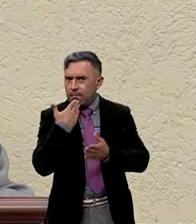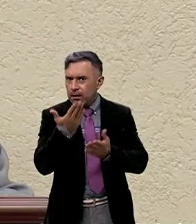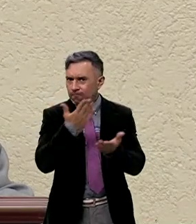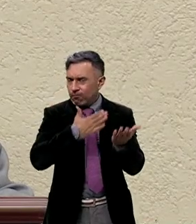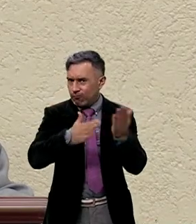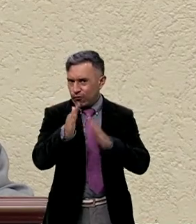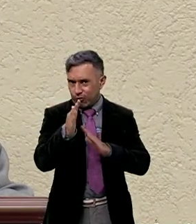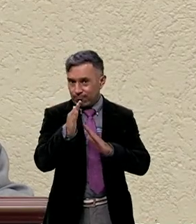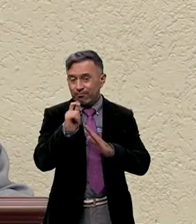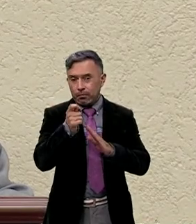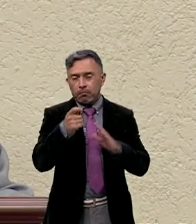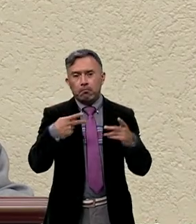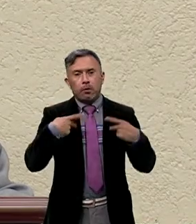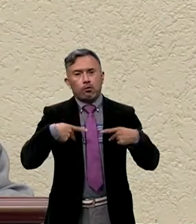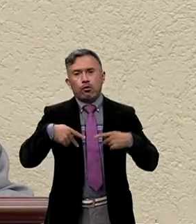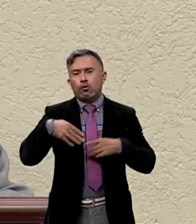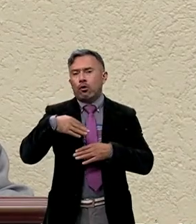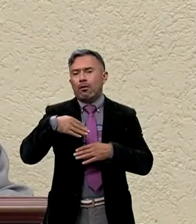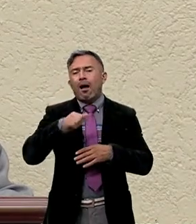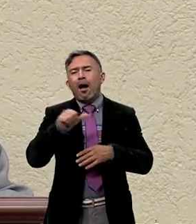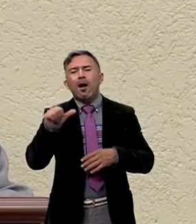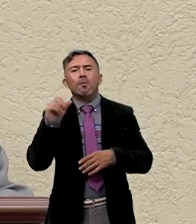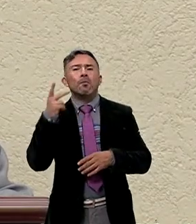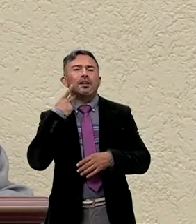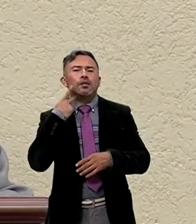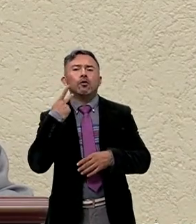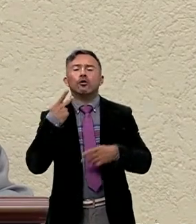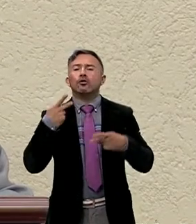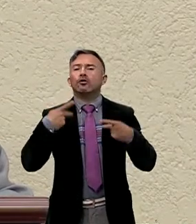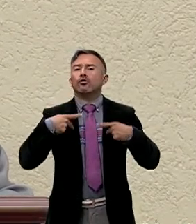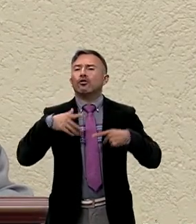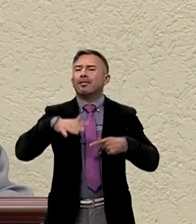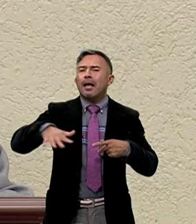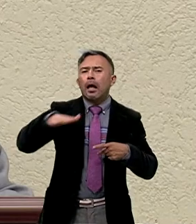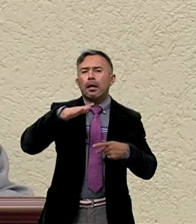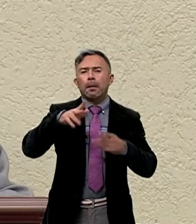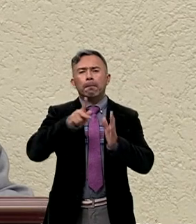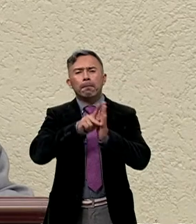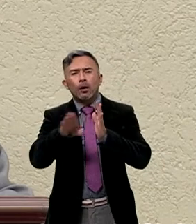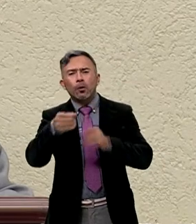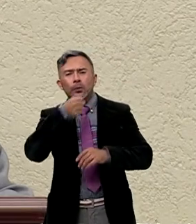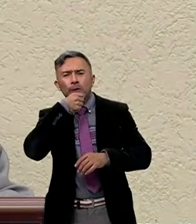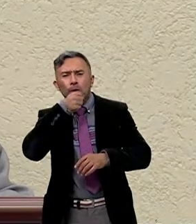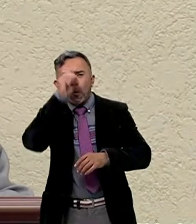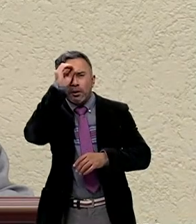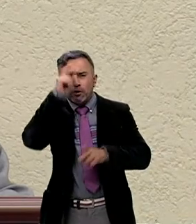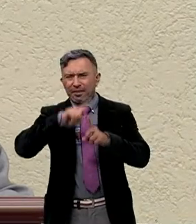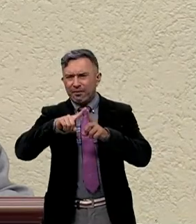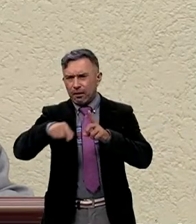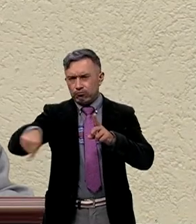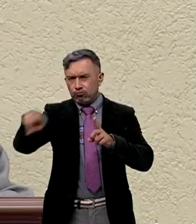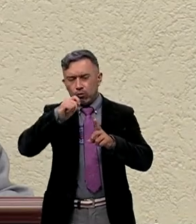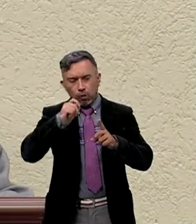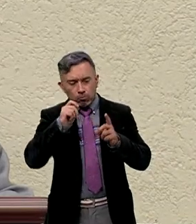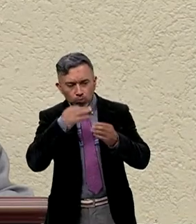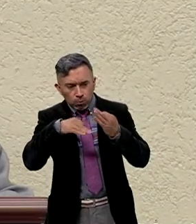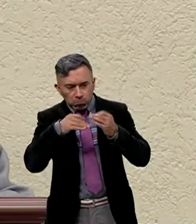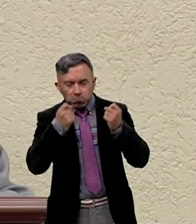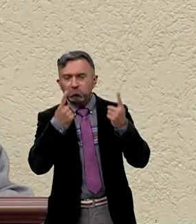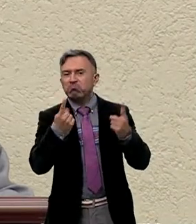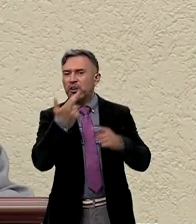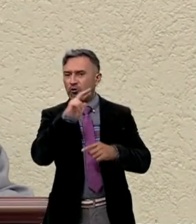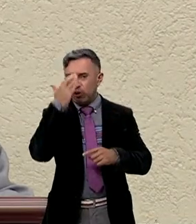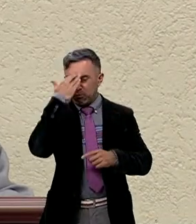por todos los actores políticos sociales y formadores de opinión vale la pena refrendar que